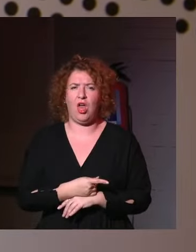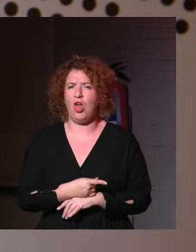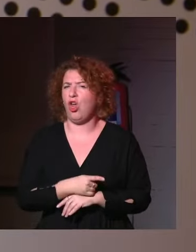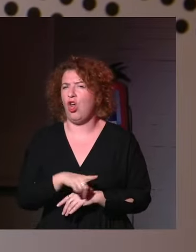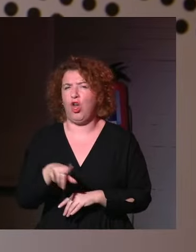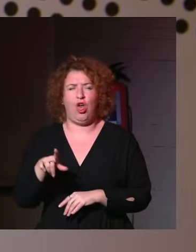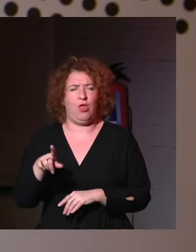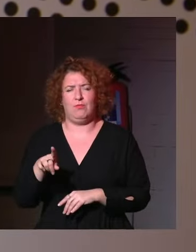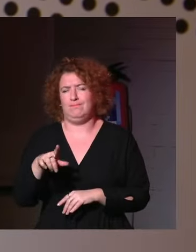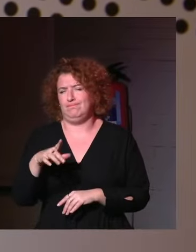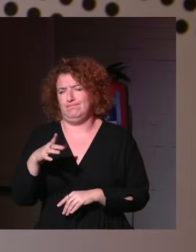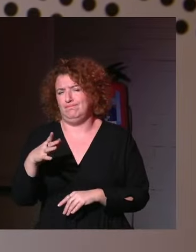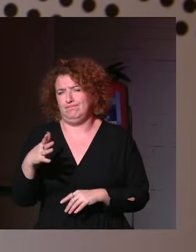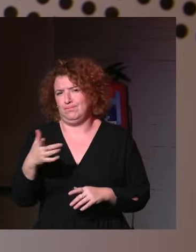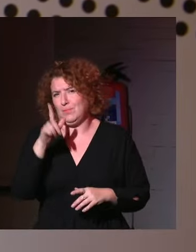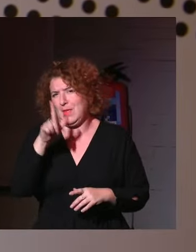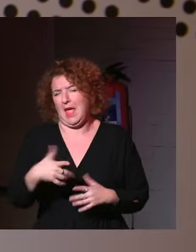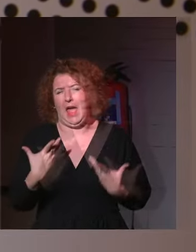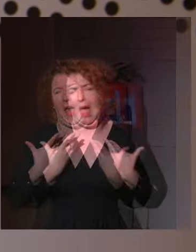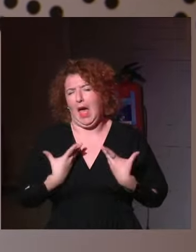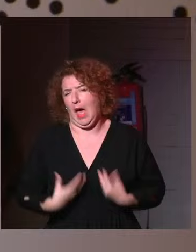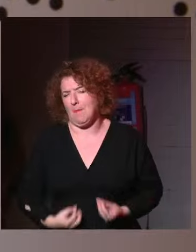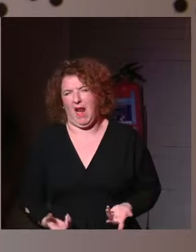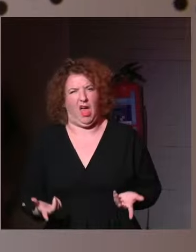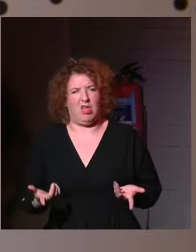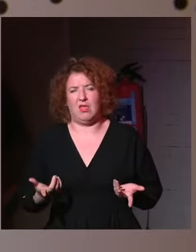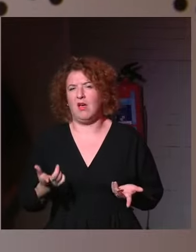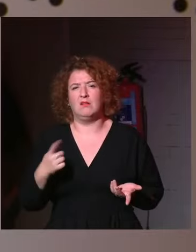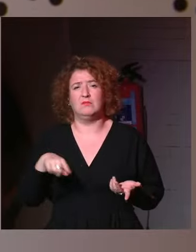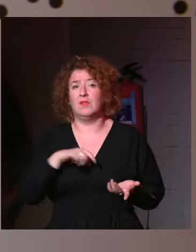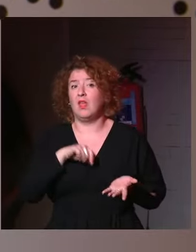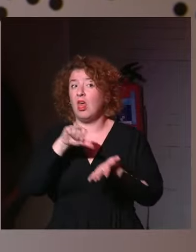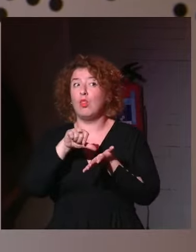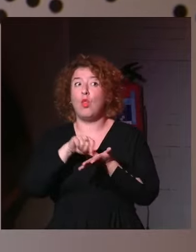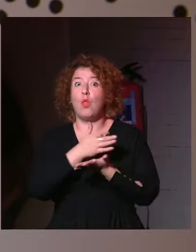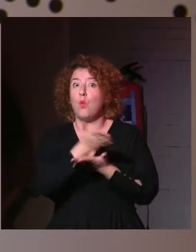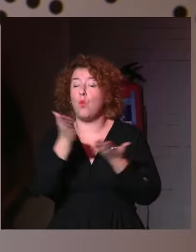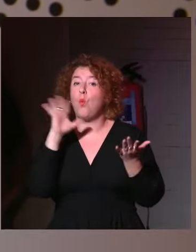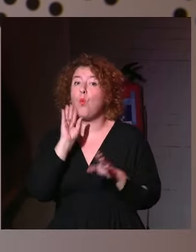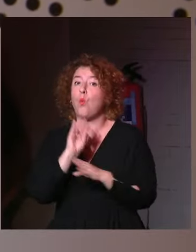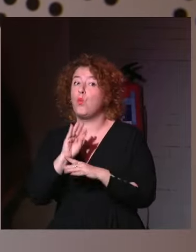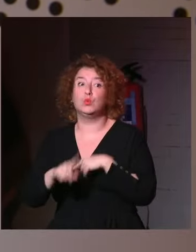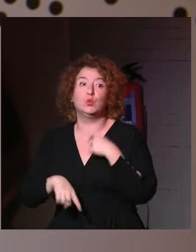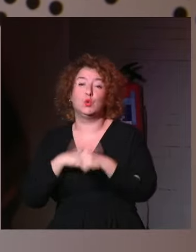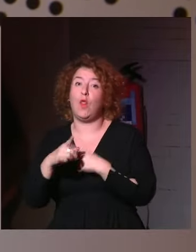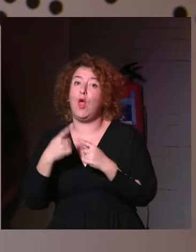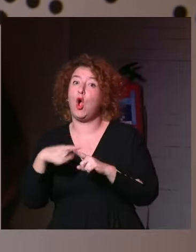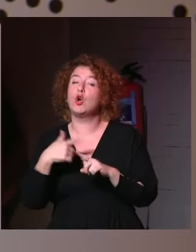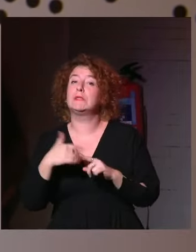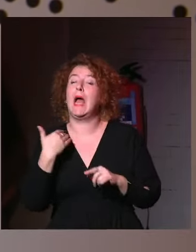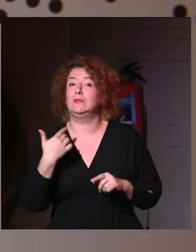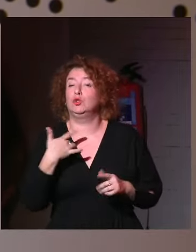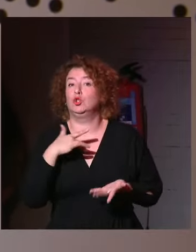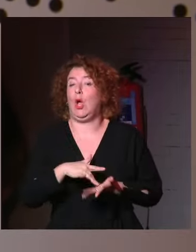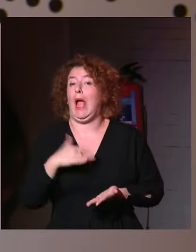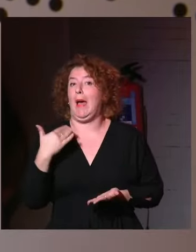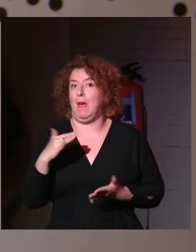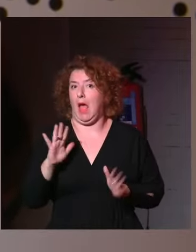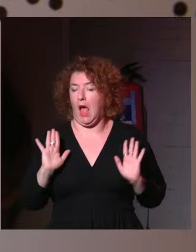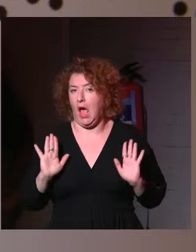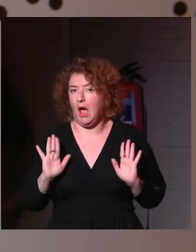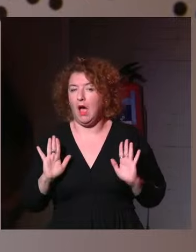una amargada ten cuidado en una gran ciudad pasan muchas cosas terribles todos los días vas a